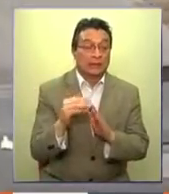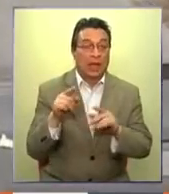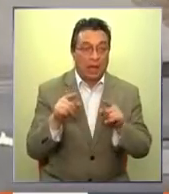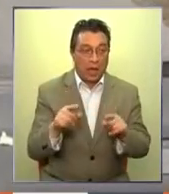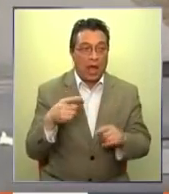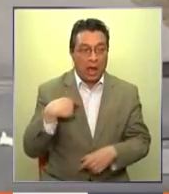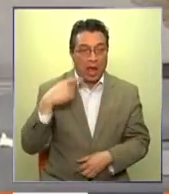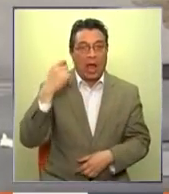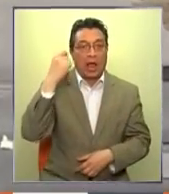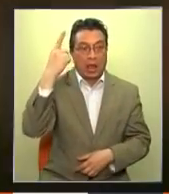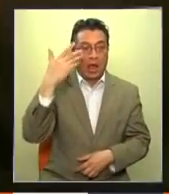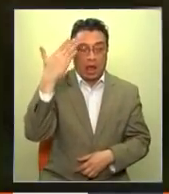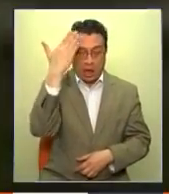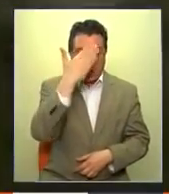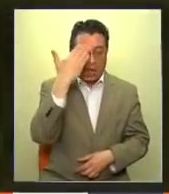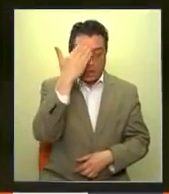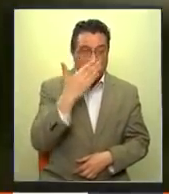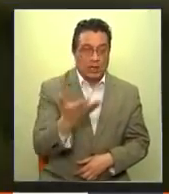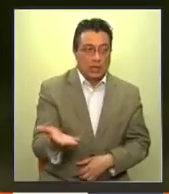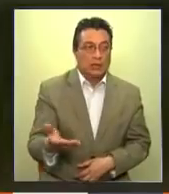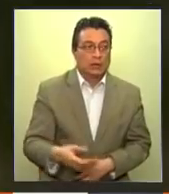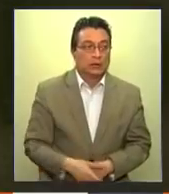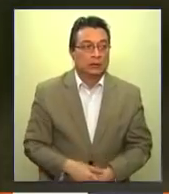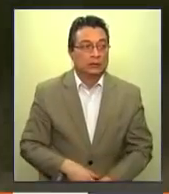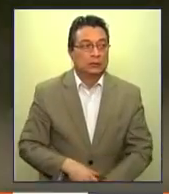entender la preocupación existente.